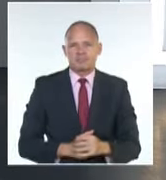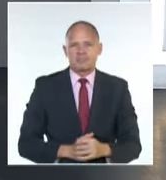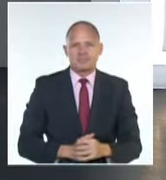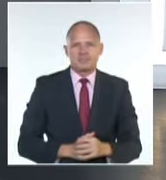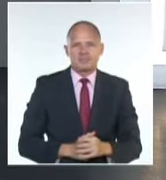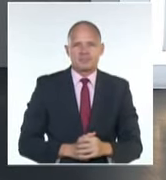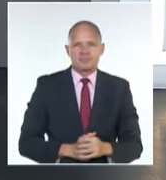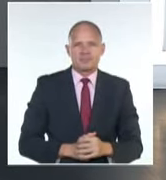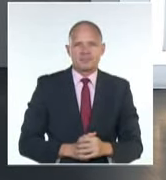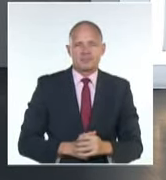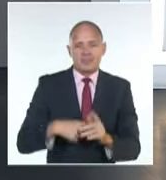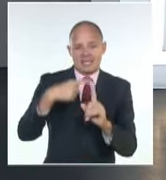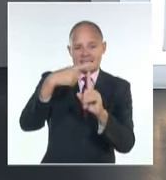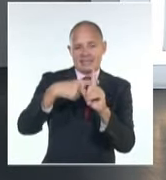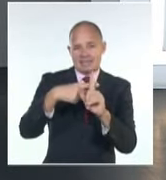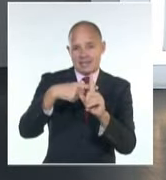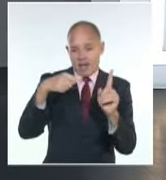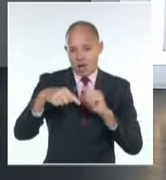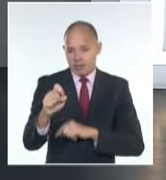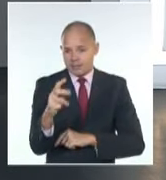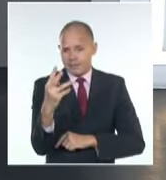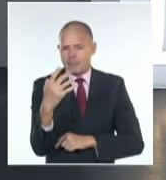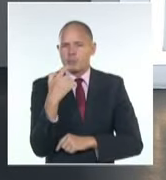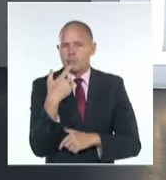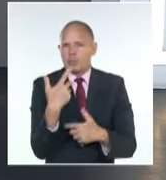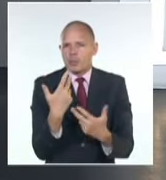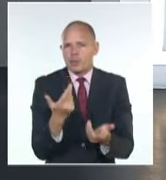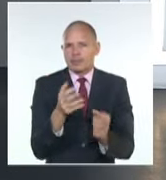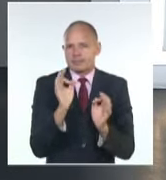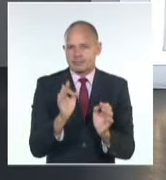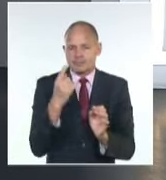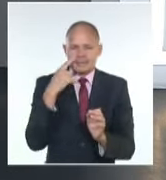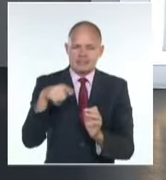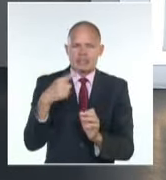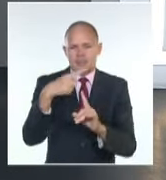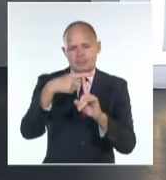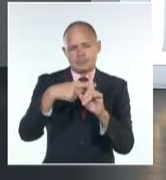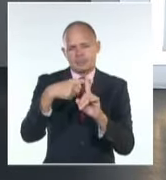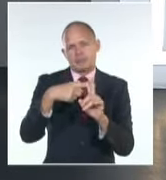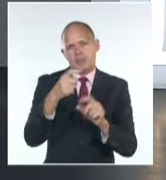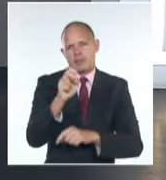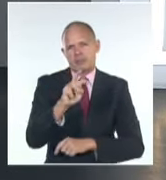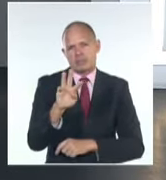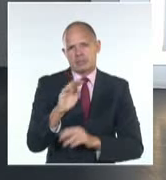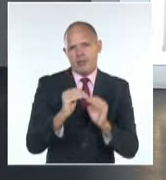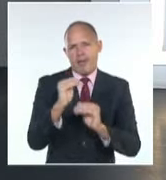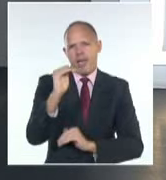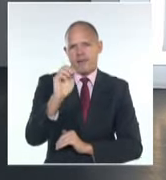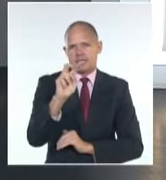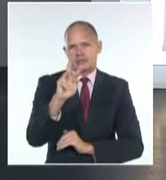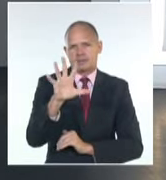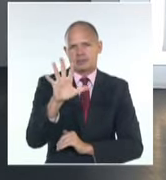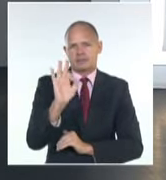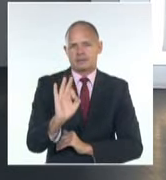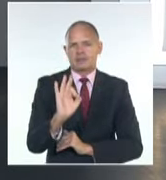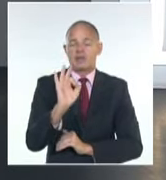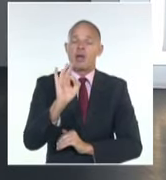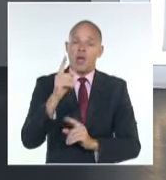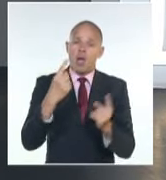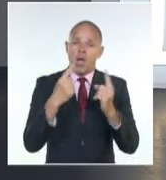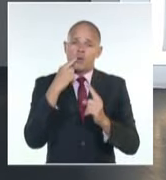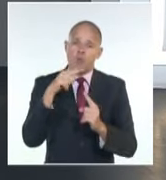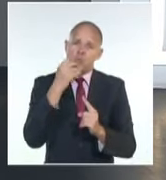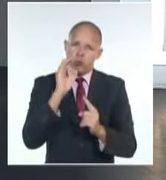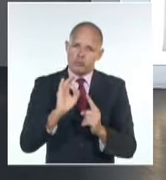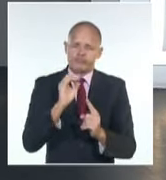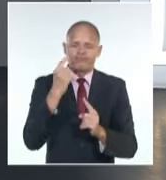cuanto a las temperaturas mínimas en esta próxima madrugada tendrán valores de 23 y hasta 25 grc pueden ser